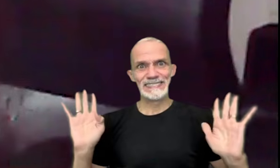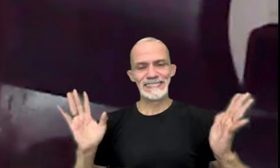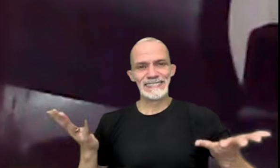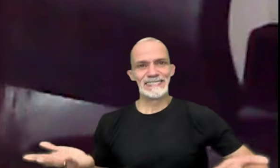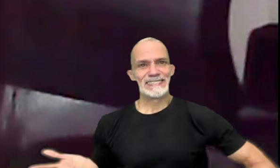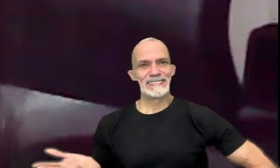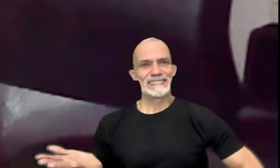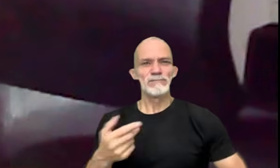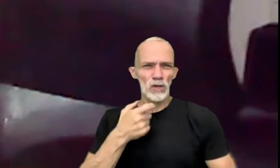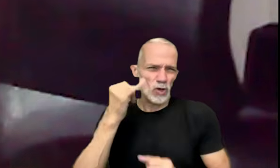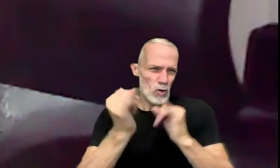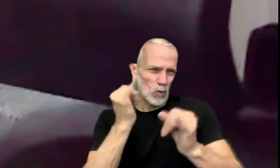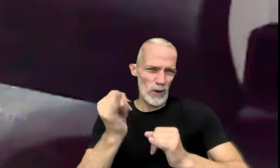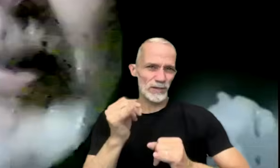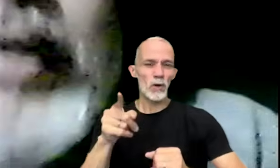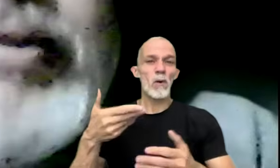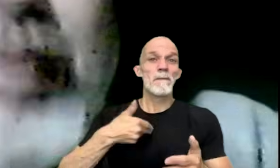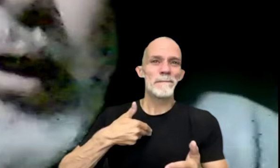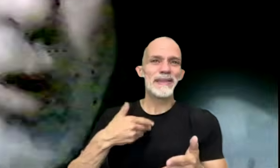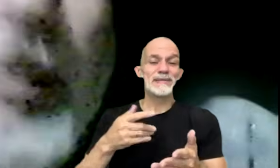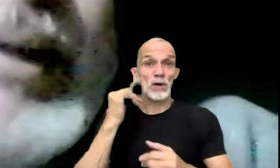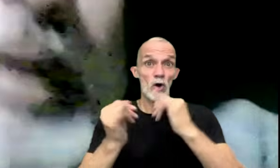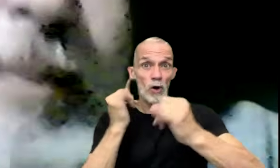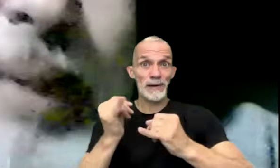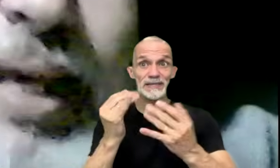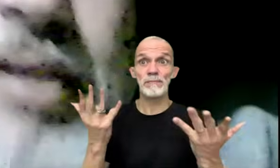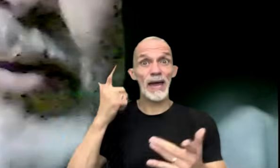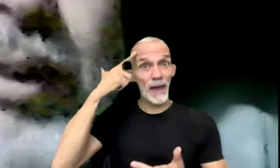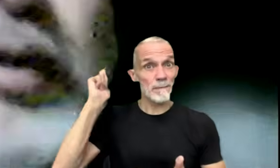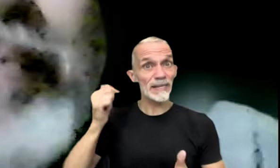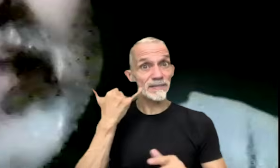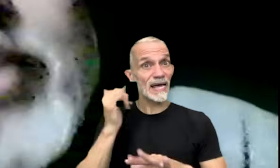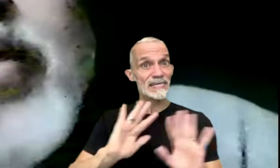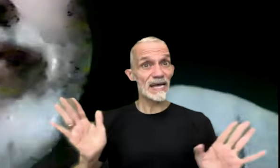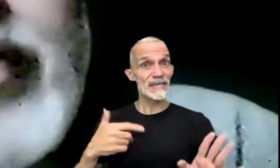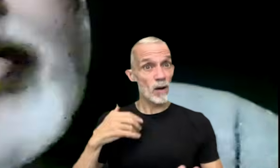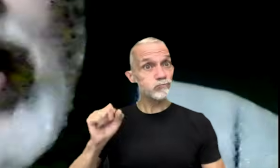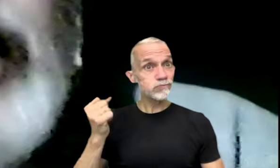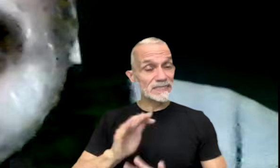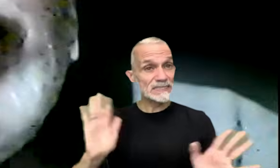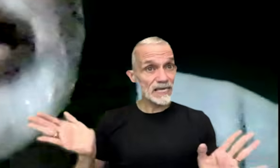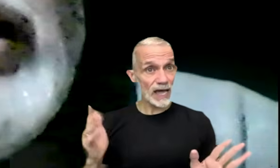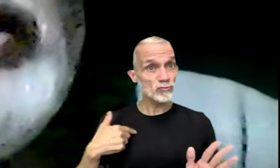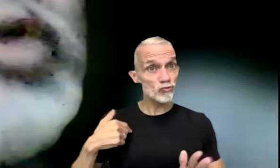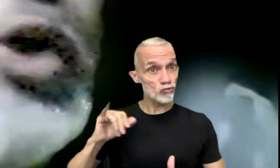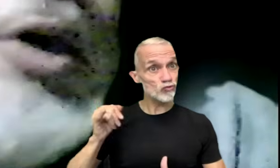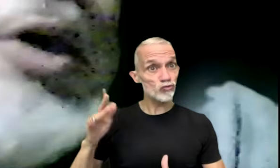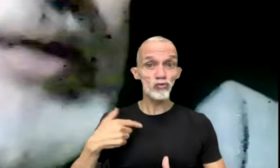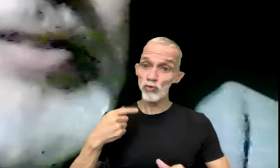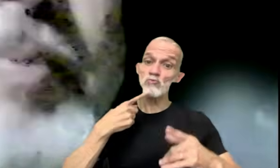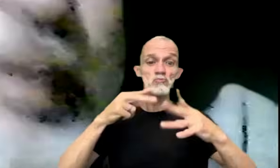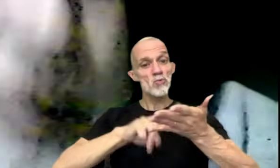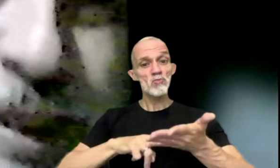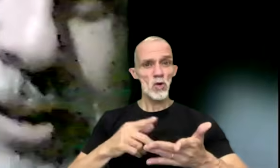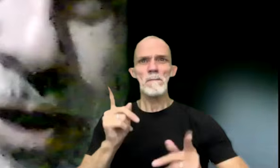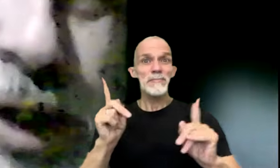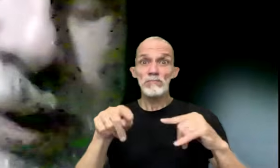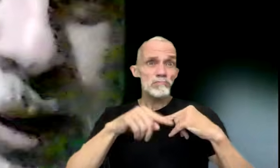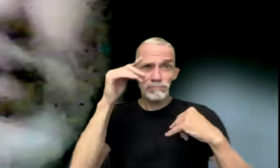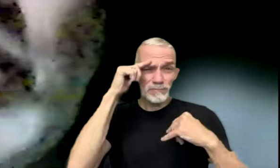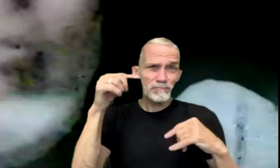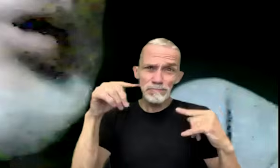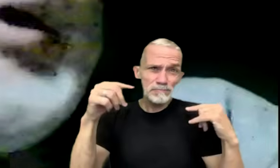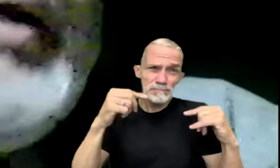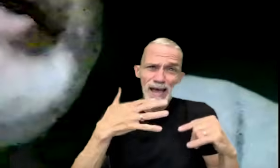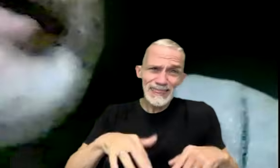como O eso, sea, te quiero comentar, o sea, vos me pedís, coméntenme la experiencia. Bueno, la experiencia sí. fue esa. O sea, yo hice la misma interpretación que